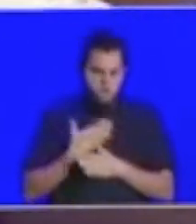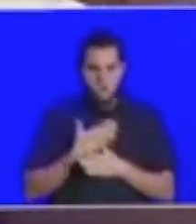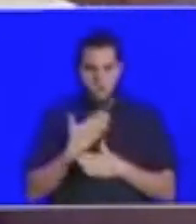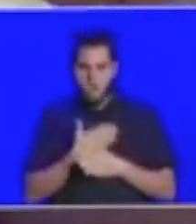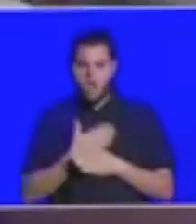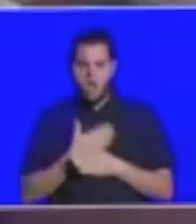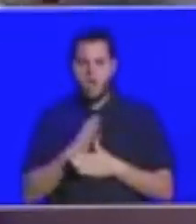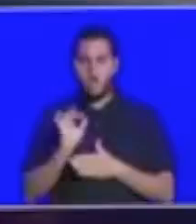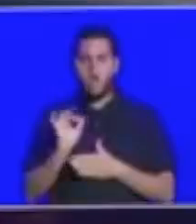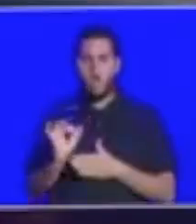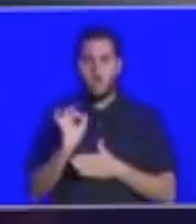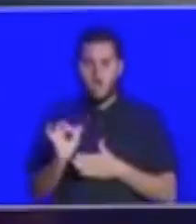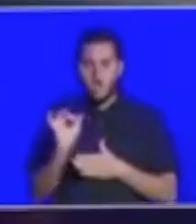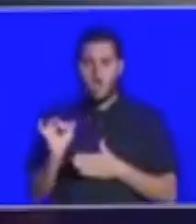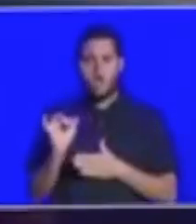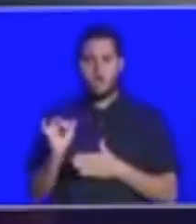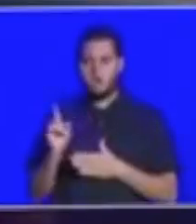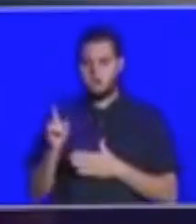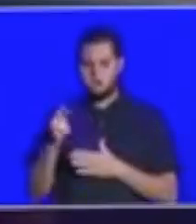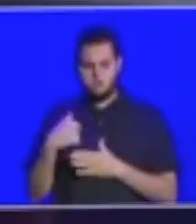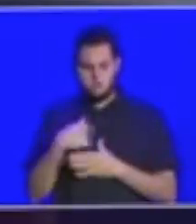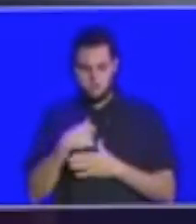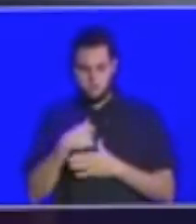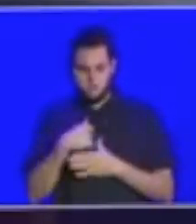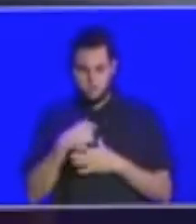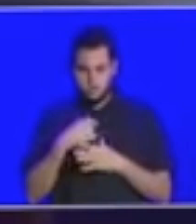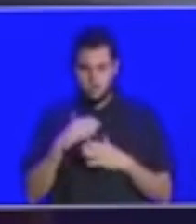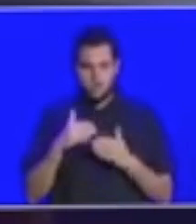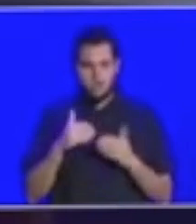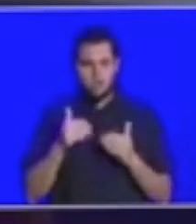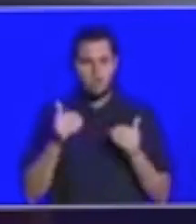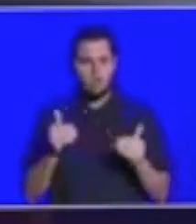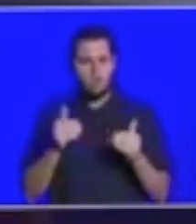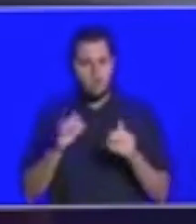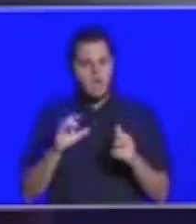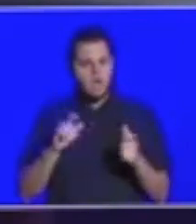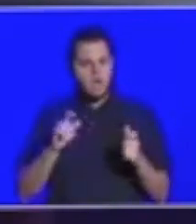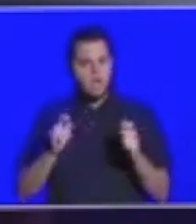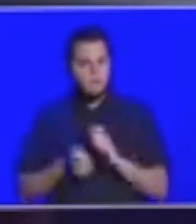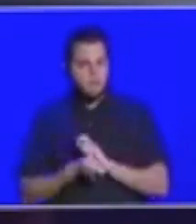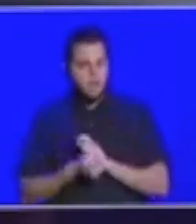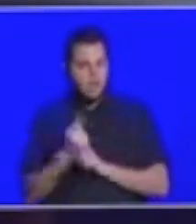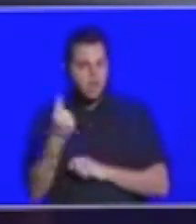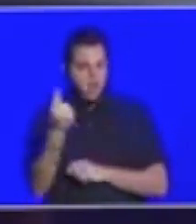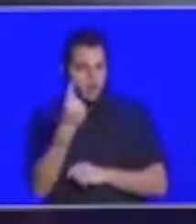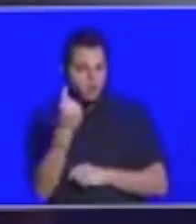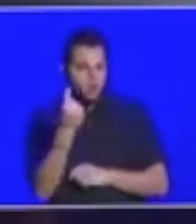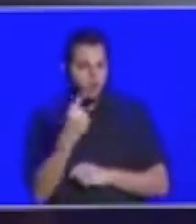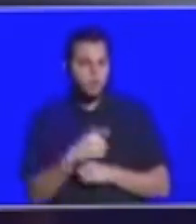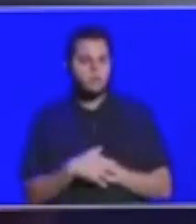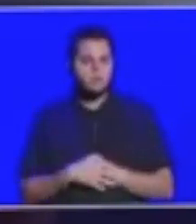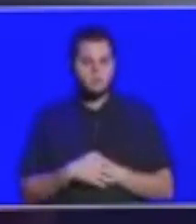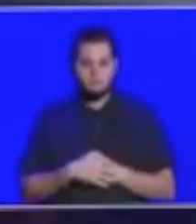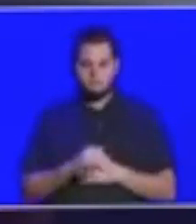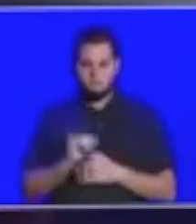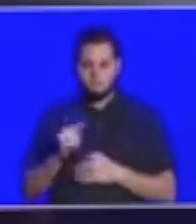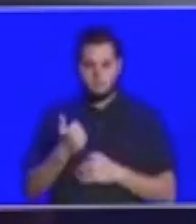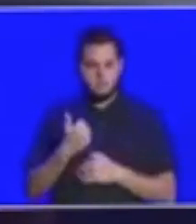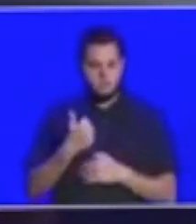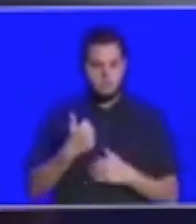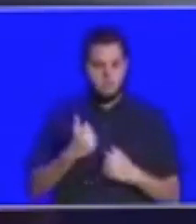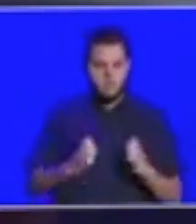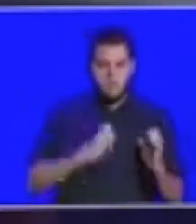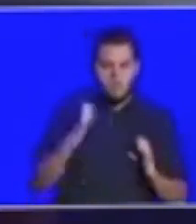que debemos hacer o algo en nosotros que debemos modificar. Usa ese coraje, no